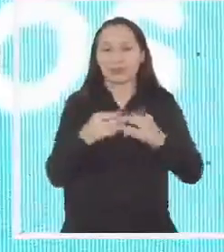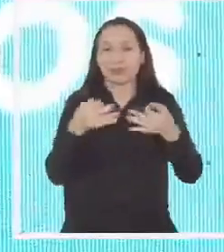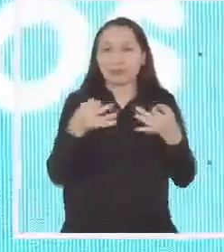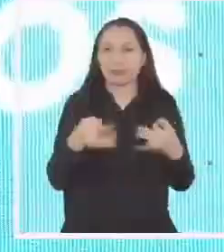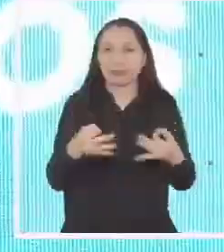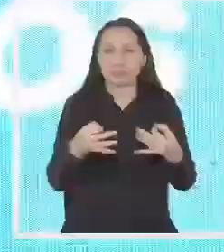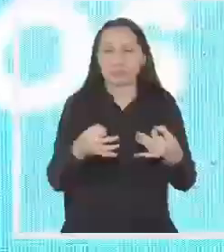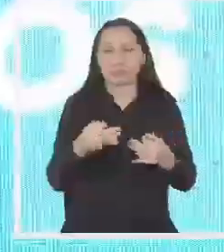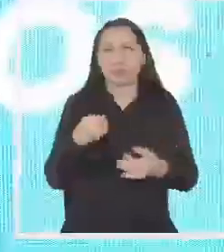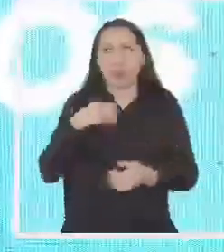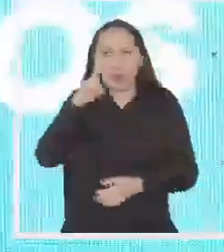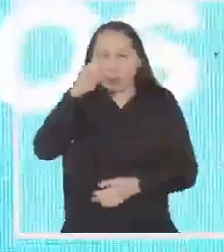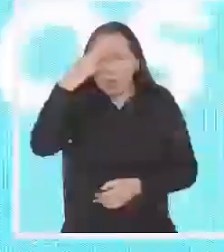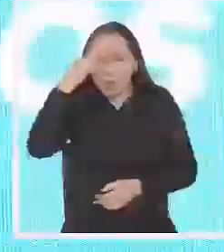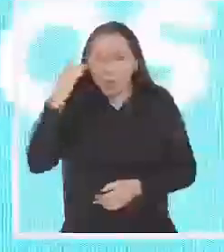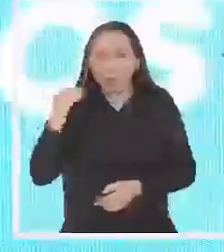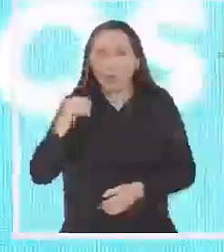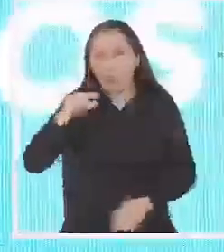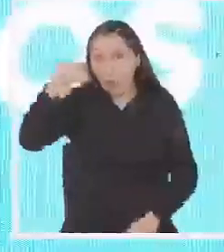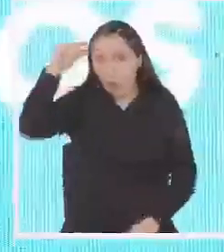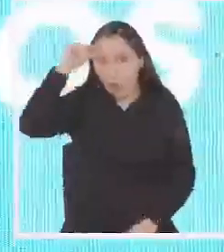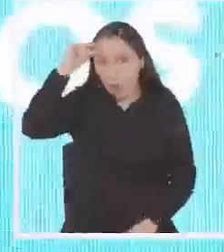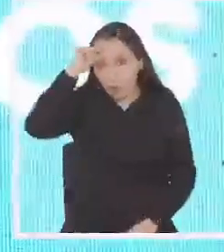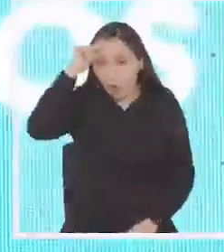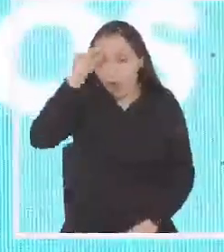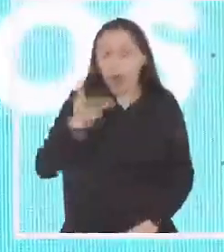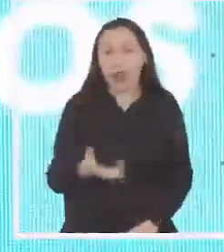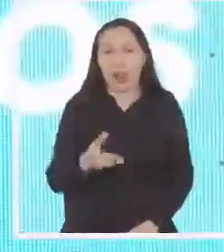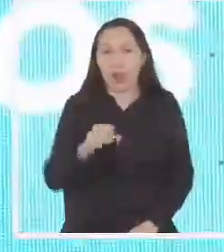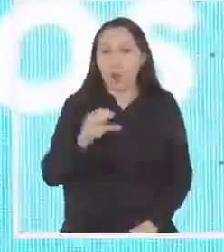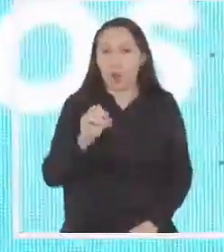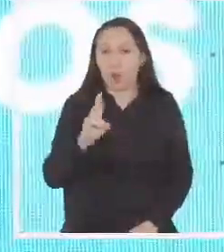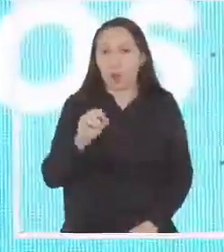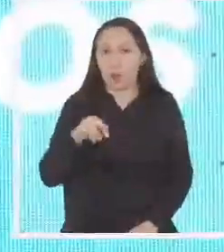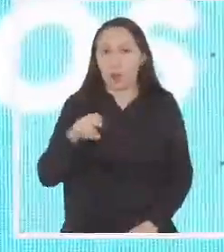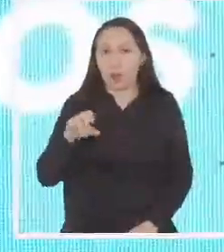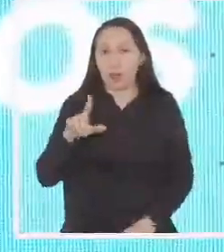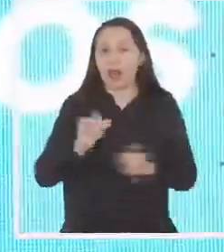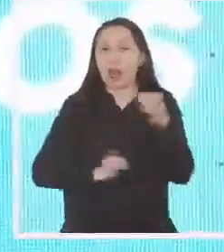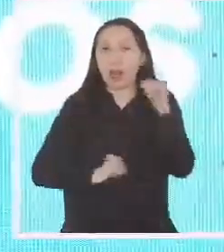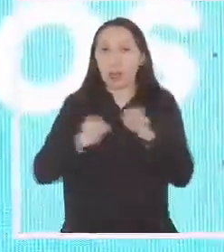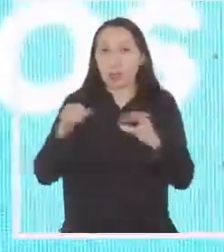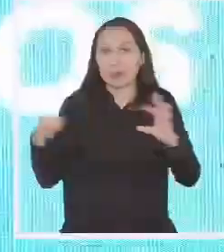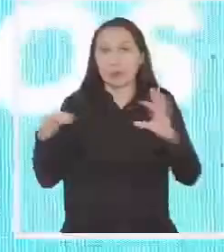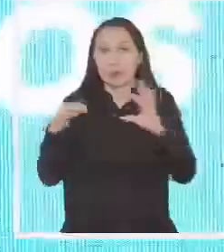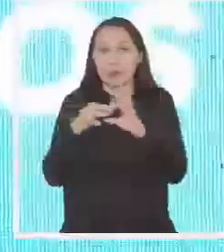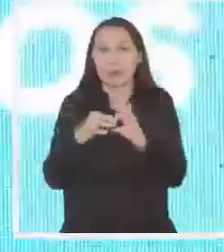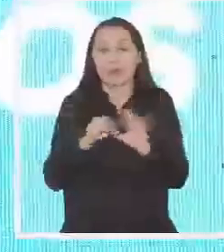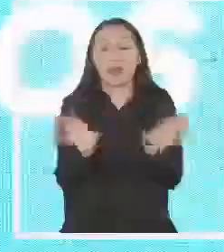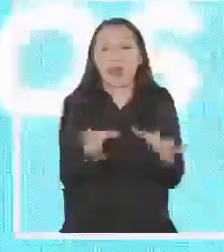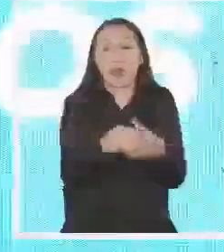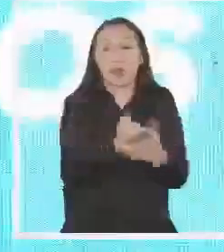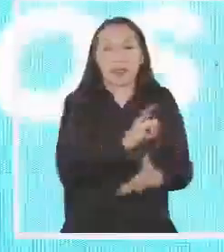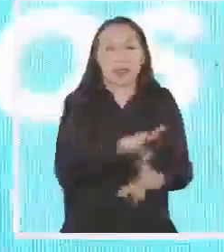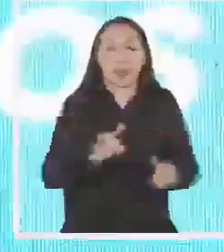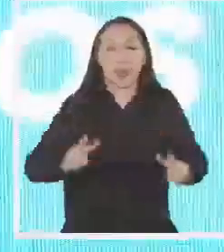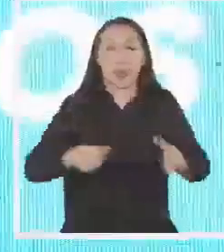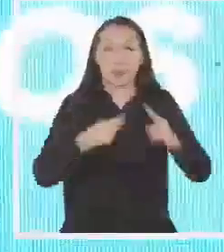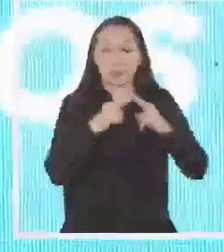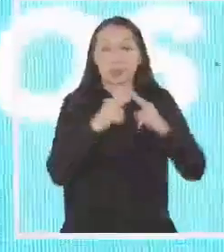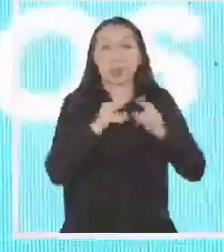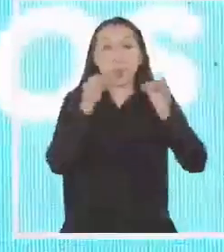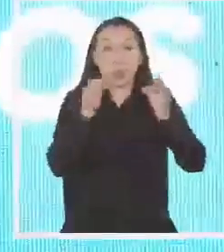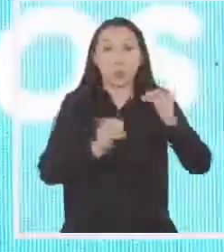en su casa definitiva en, si mal no recuerdo, Coronel, en donde es una empresa vinculada a la Cámara Chilena de la Construcción la